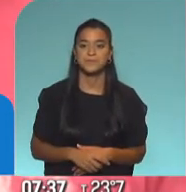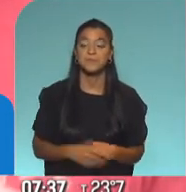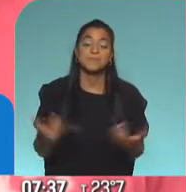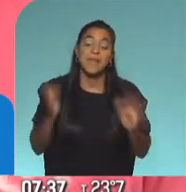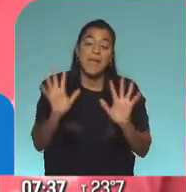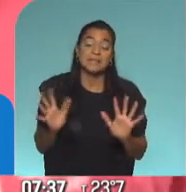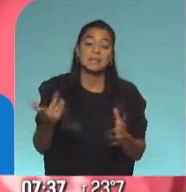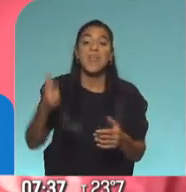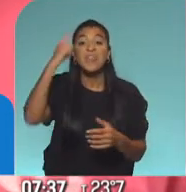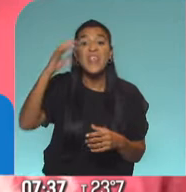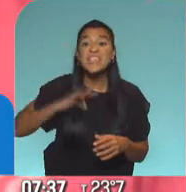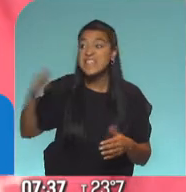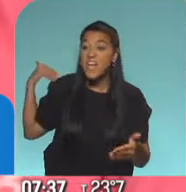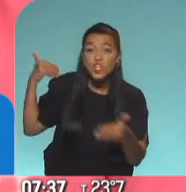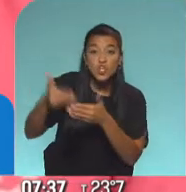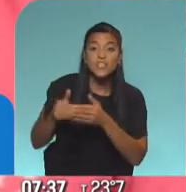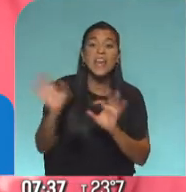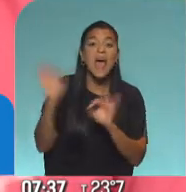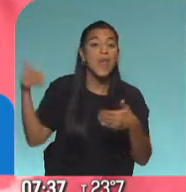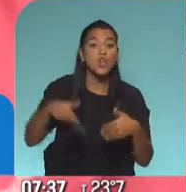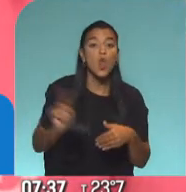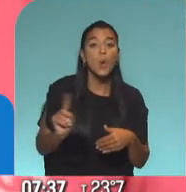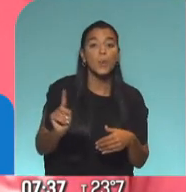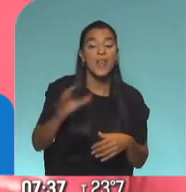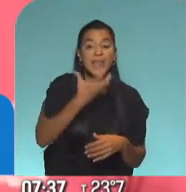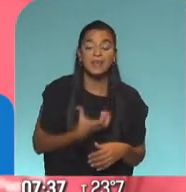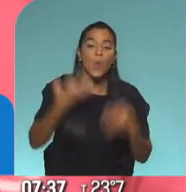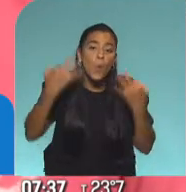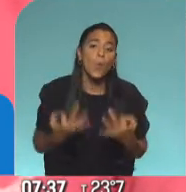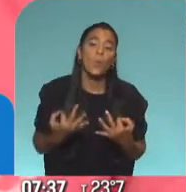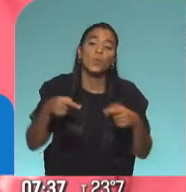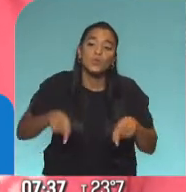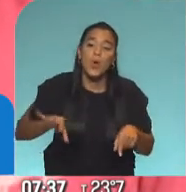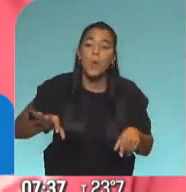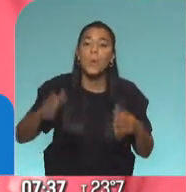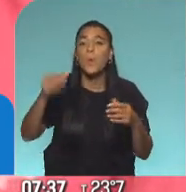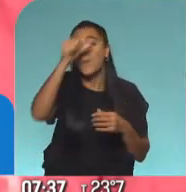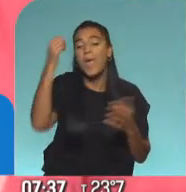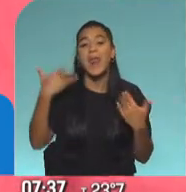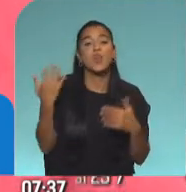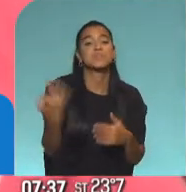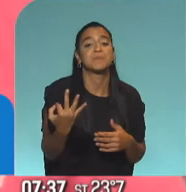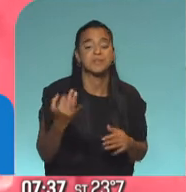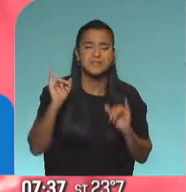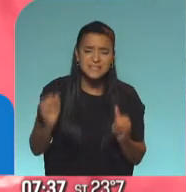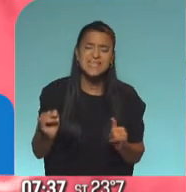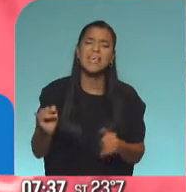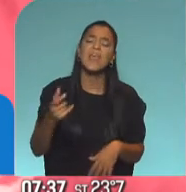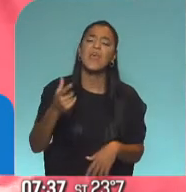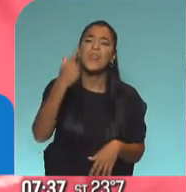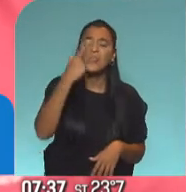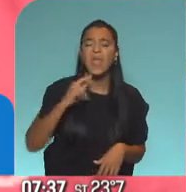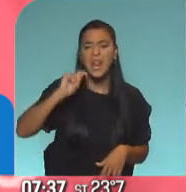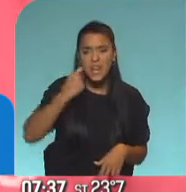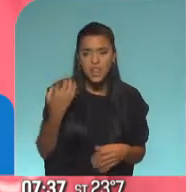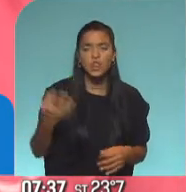Lo que había, hace 10 años que no veníamos a Gesell, así que... Justo eligieron un verano particular. Sí, sí, aparte lindos días, por suerte, todos los